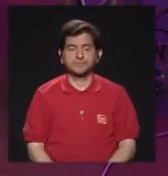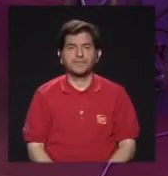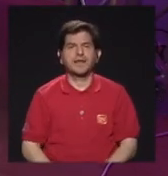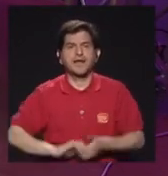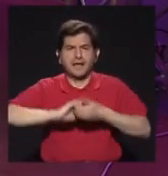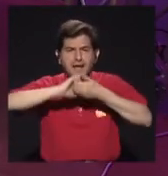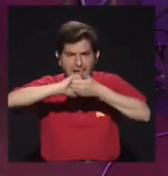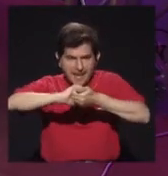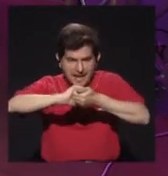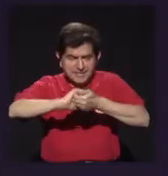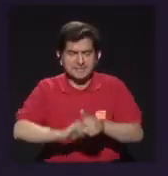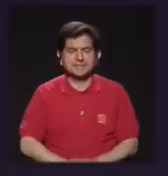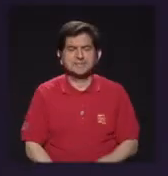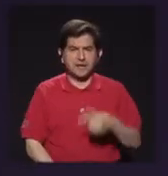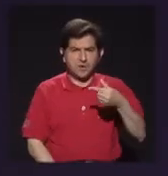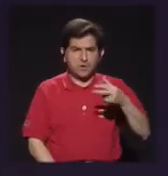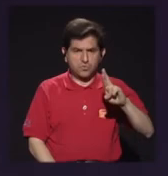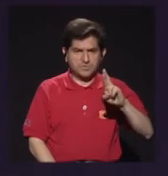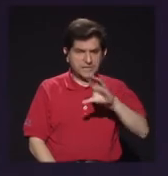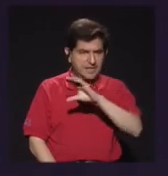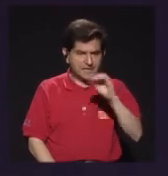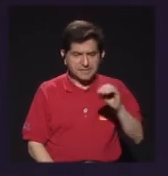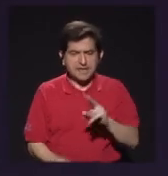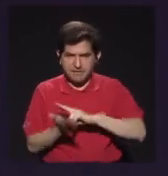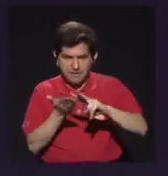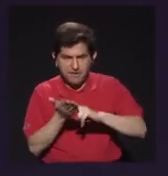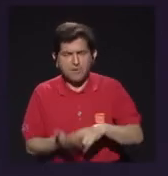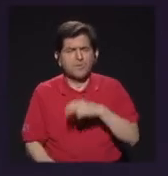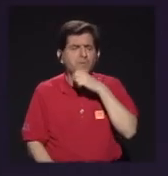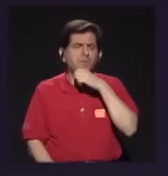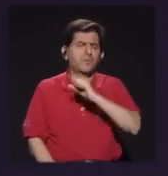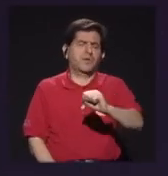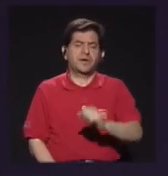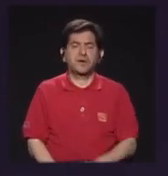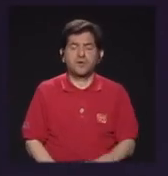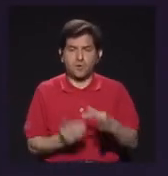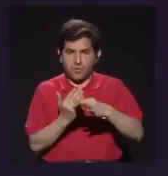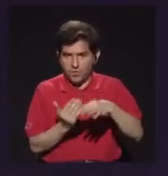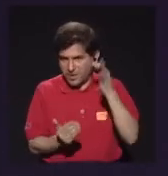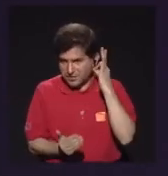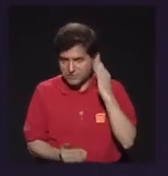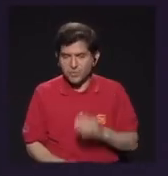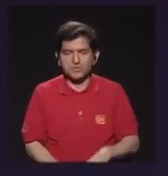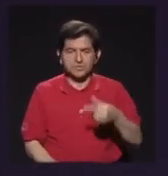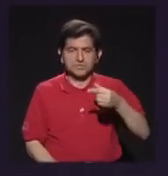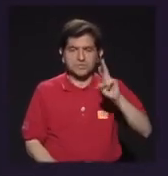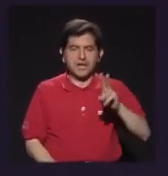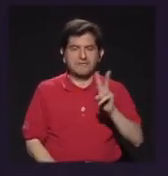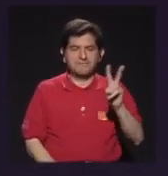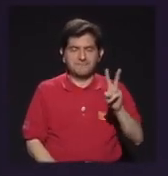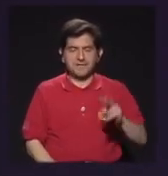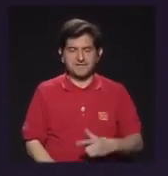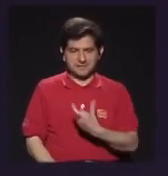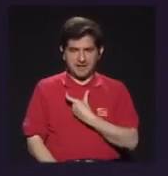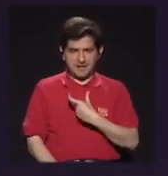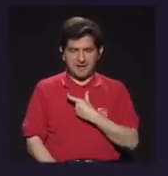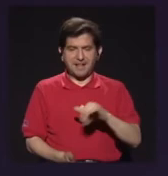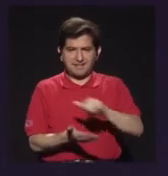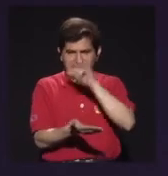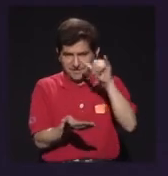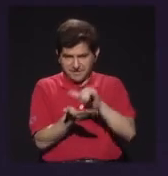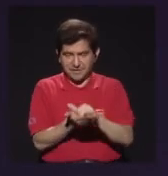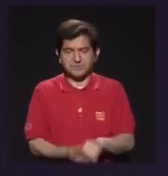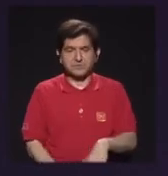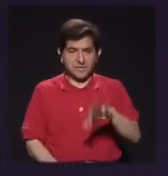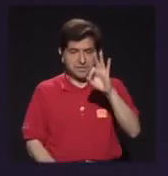alianza de don gonzalo los medios con liberación tiene viaja adapta la esposa de don gonzalo ramírez es la vicealcaldesa de san josé vicealcaldesa que